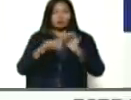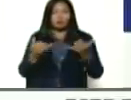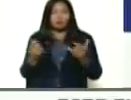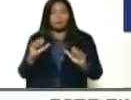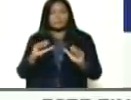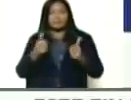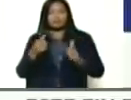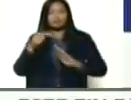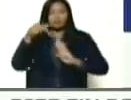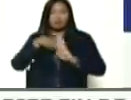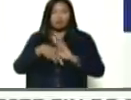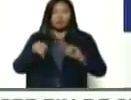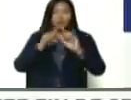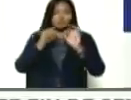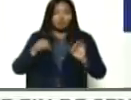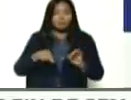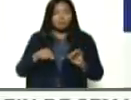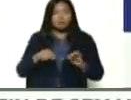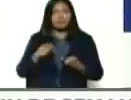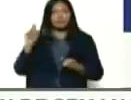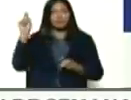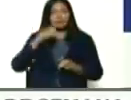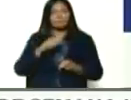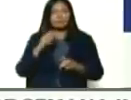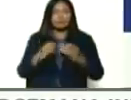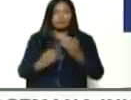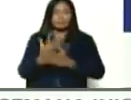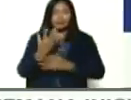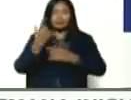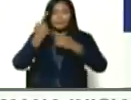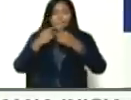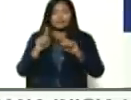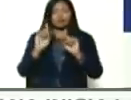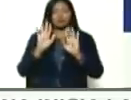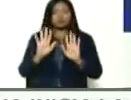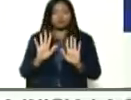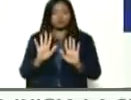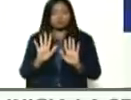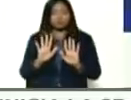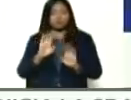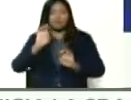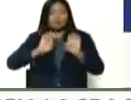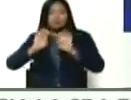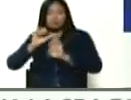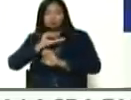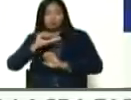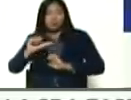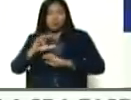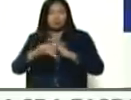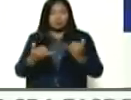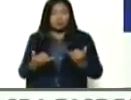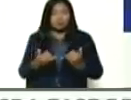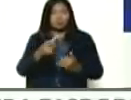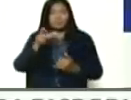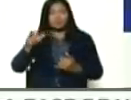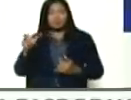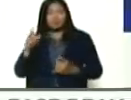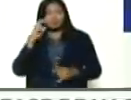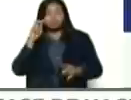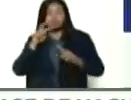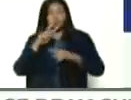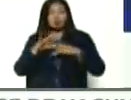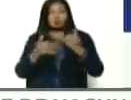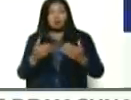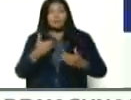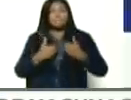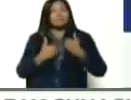comenzó a bajar discretamente en el mes de mayo sin embargo en la evaluación semanal de casos observados con